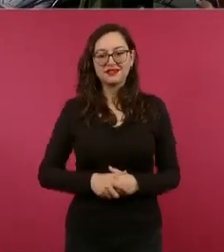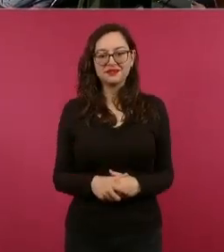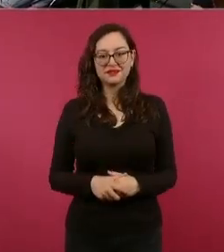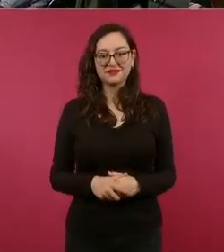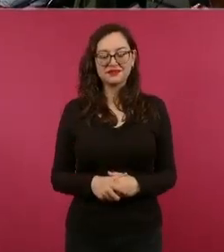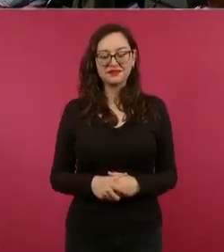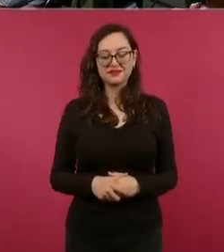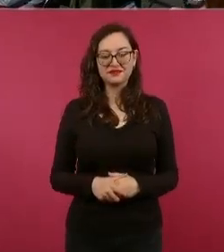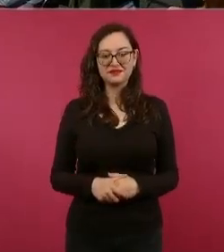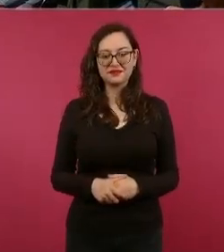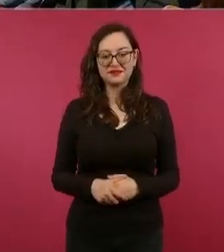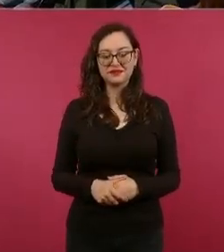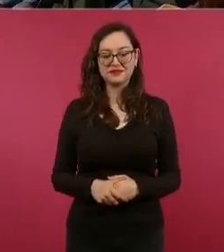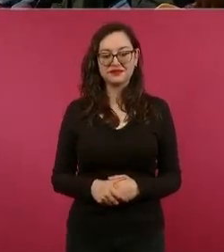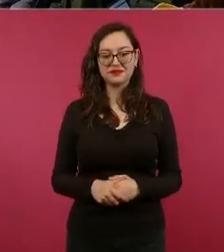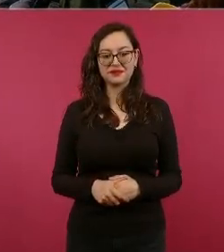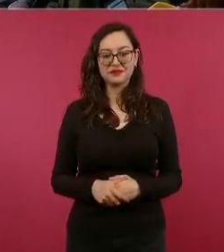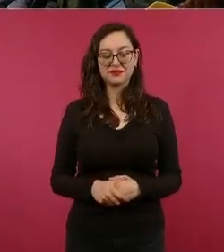¿Sí?